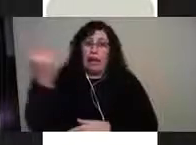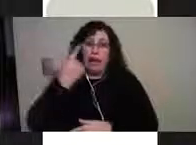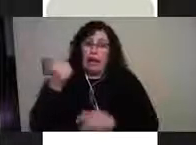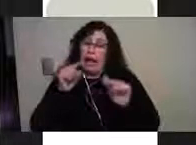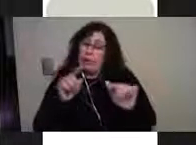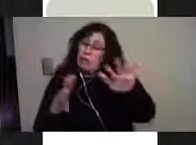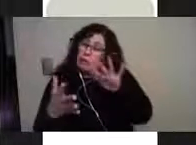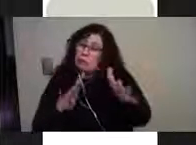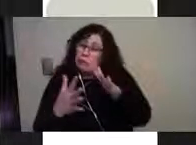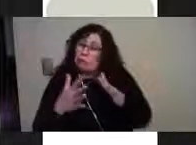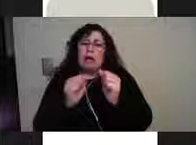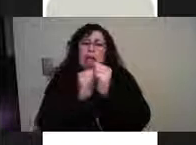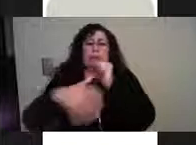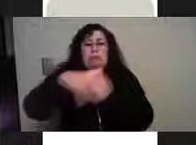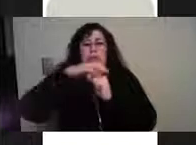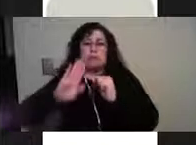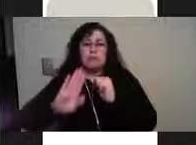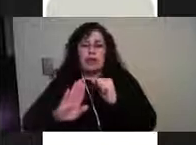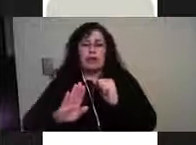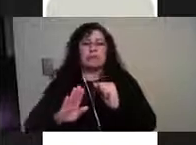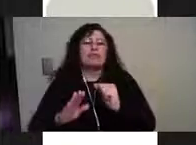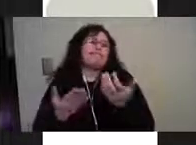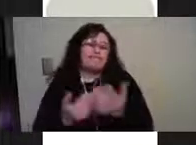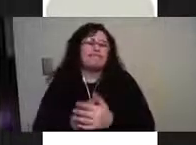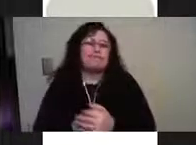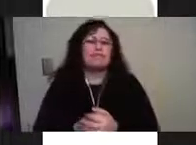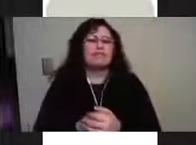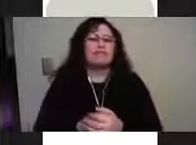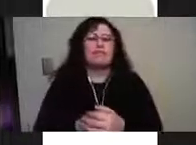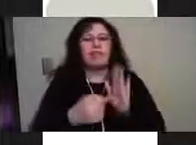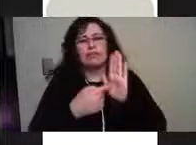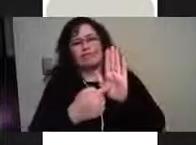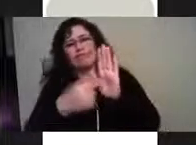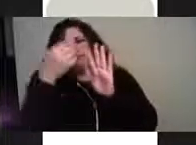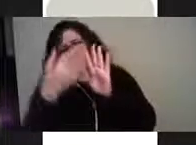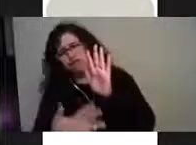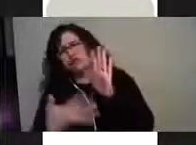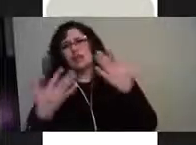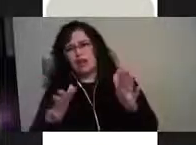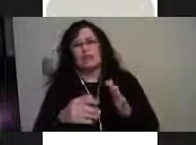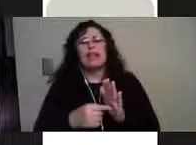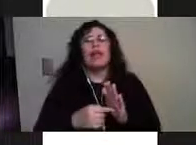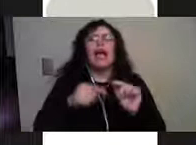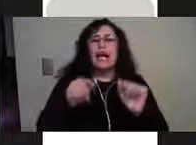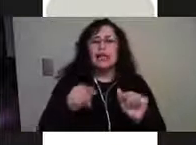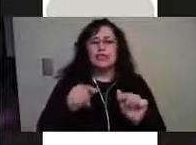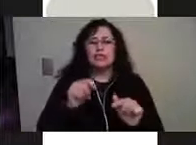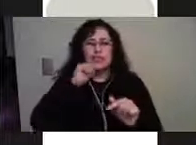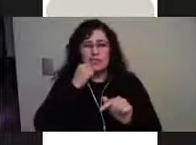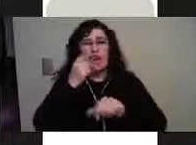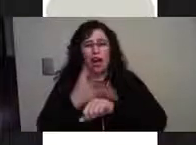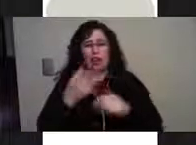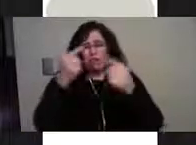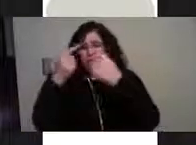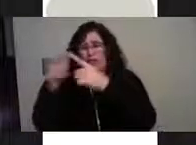poco el escenario a la hora de hablar de niños con parálisis cerebral, ¿ya? En el sentido de que hay un abanico de